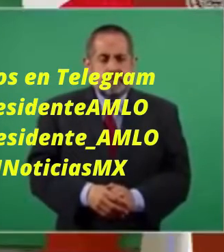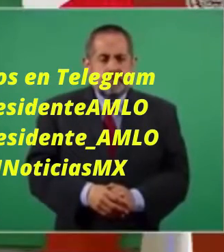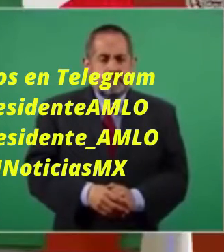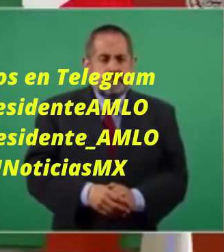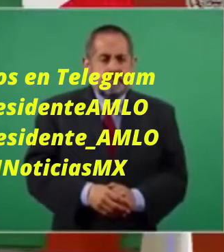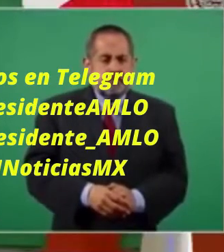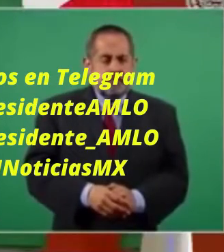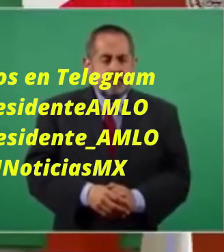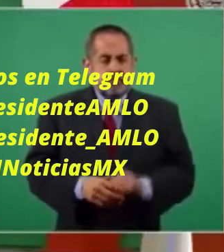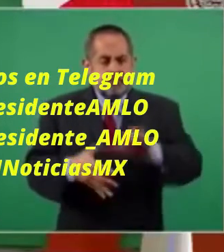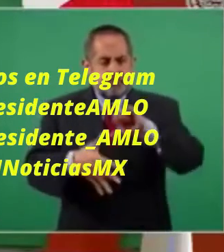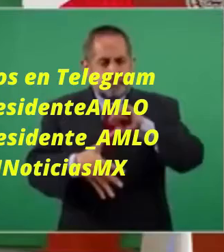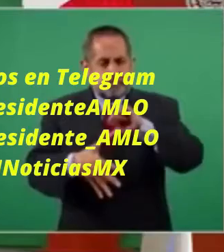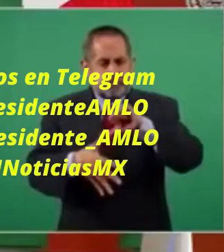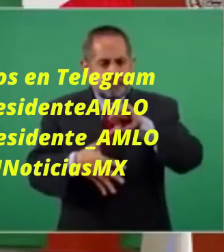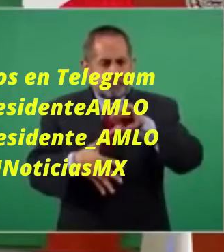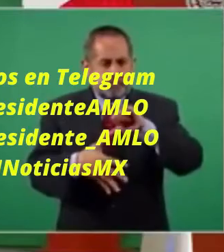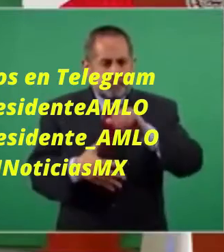América Latina,